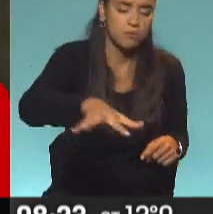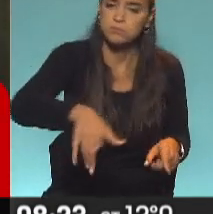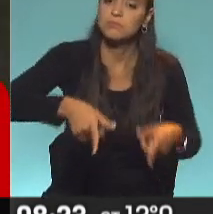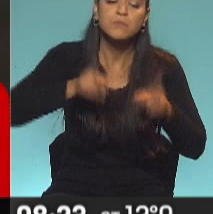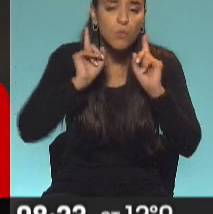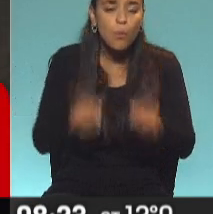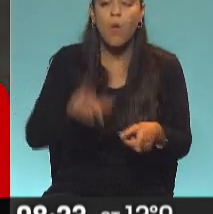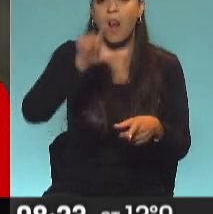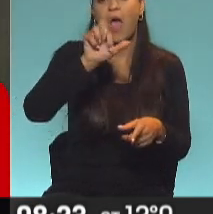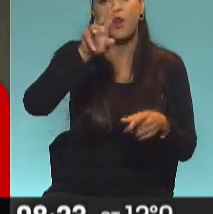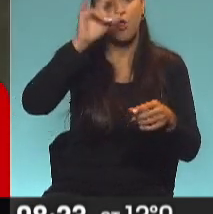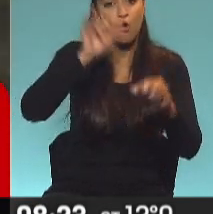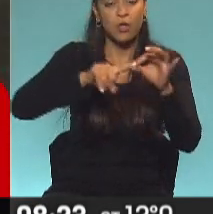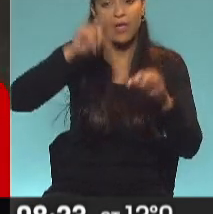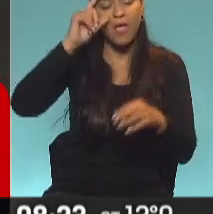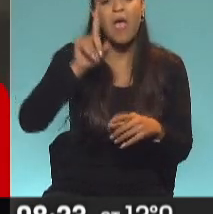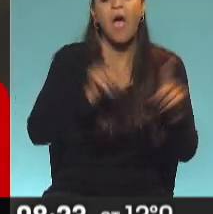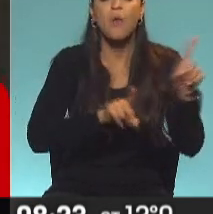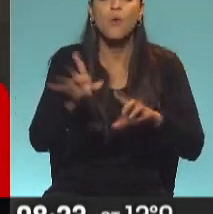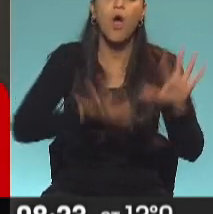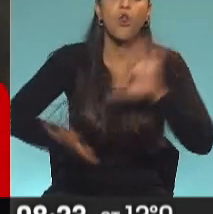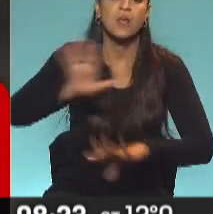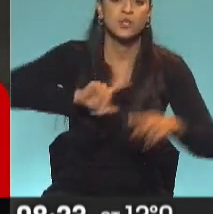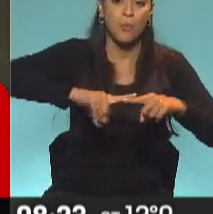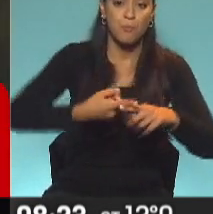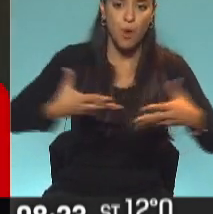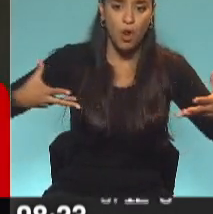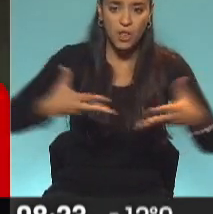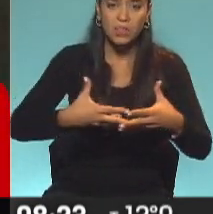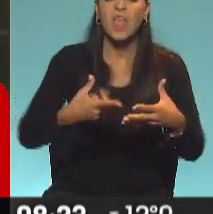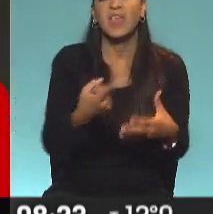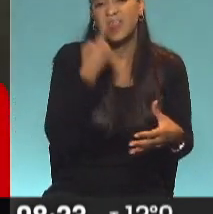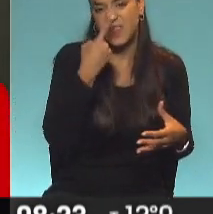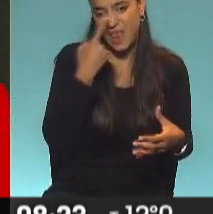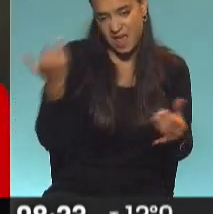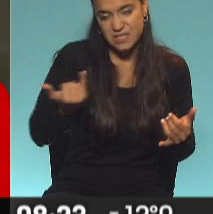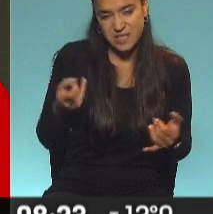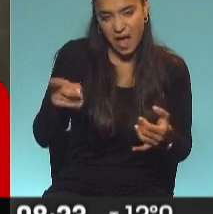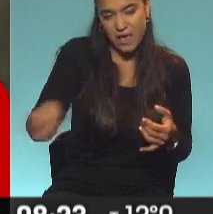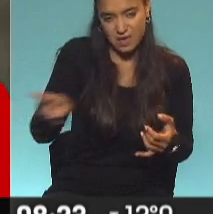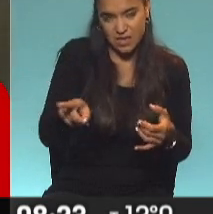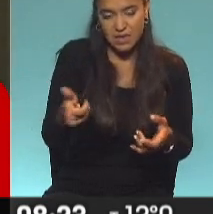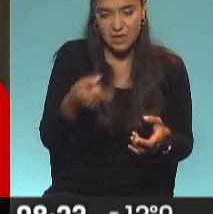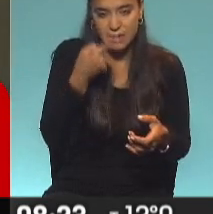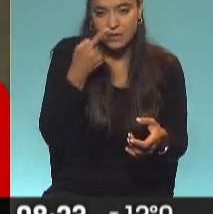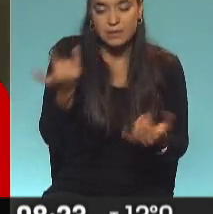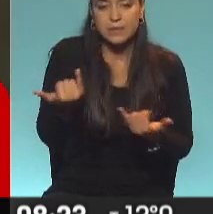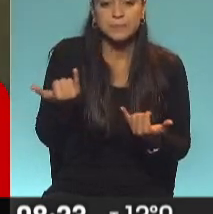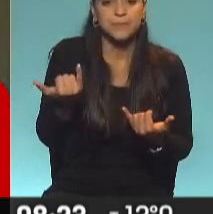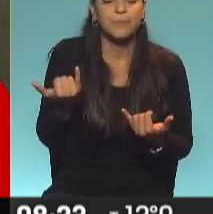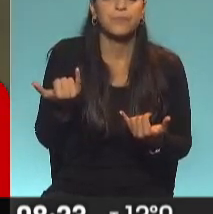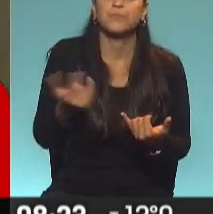incluso Larroque hablaba de algunas organizaciones políticas con intereses creados que no